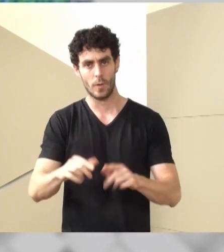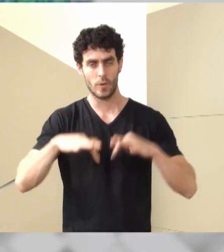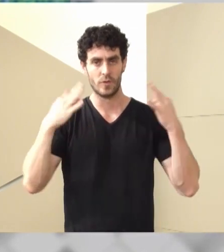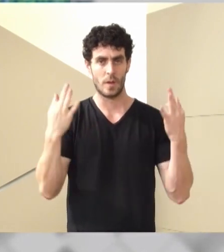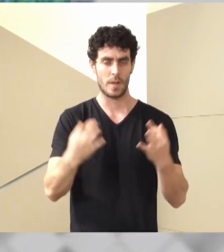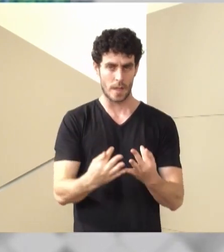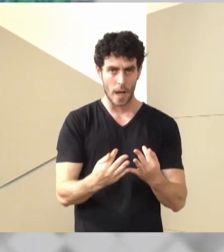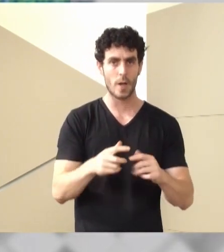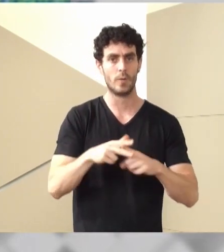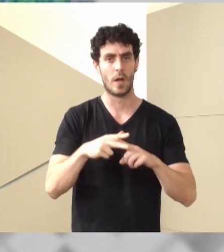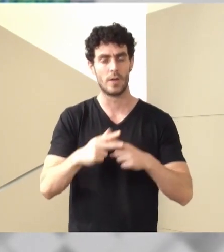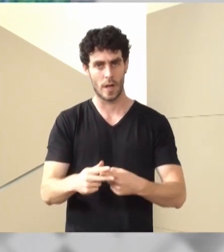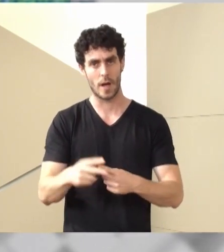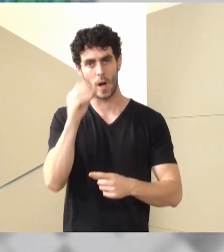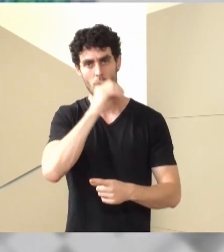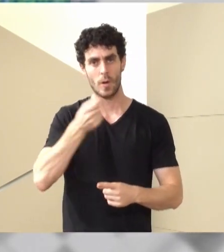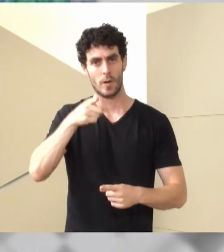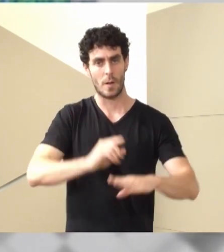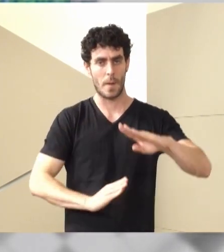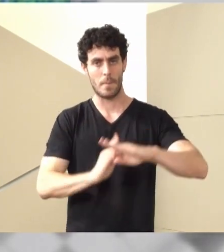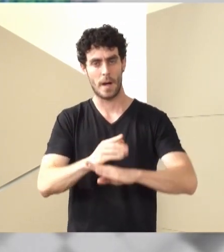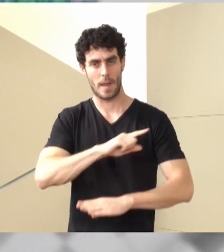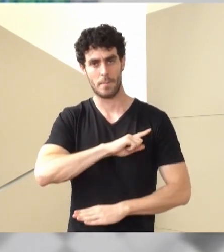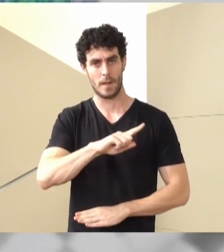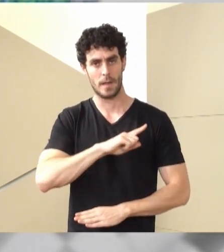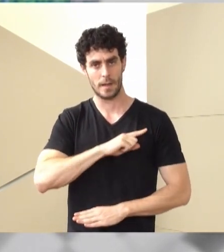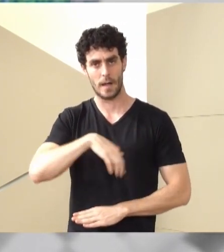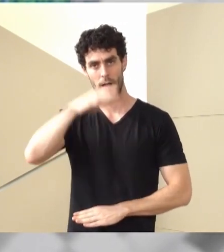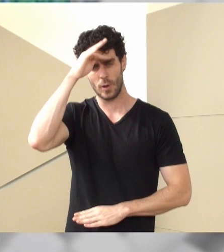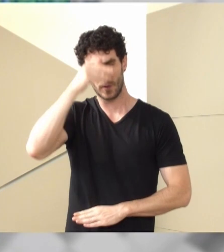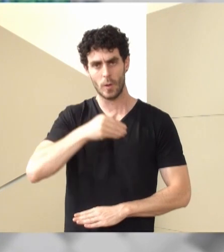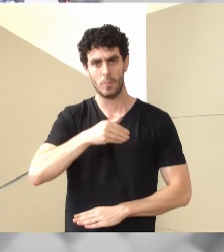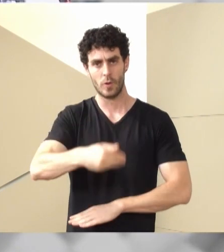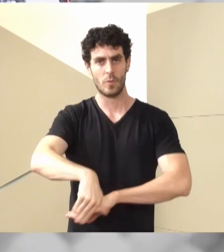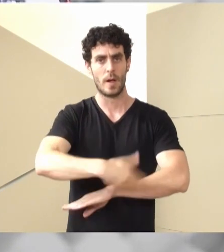conciertos o una gran parada militar este domingo en la calle Vara de Rey de Logroño.